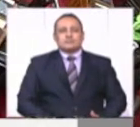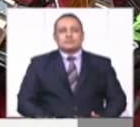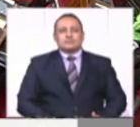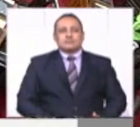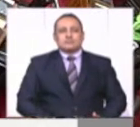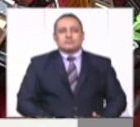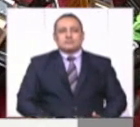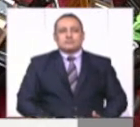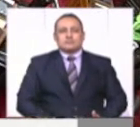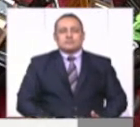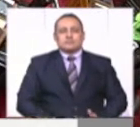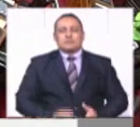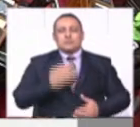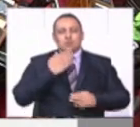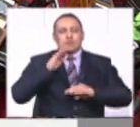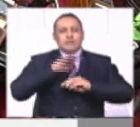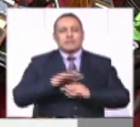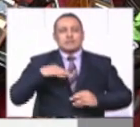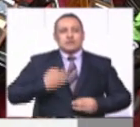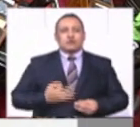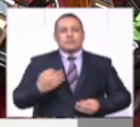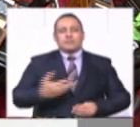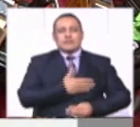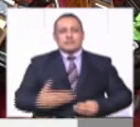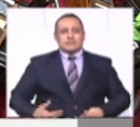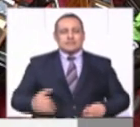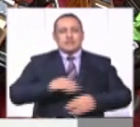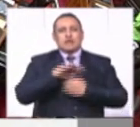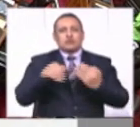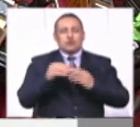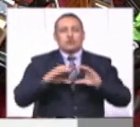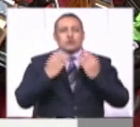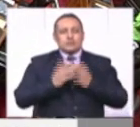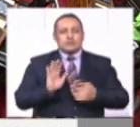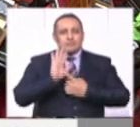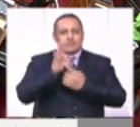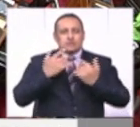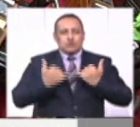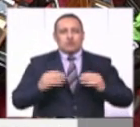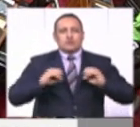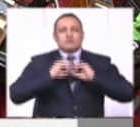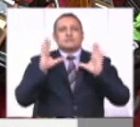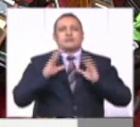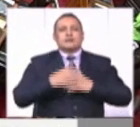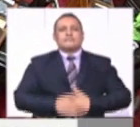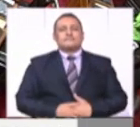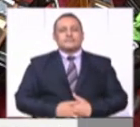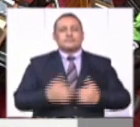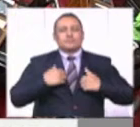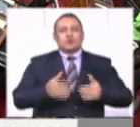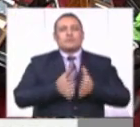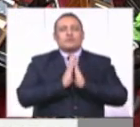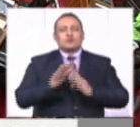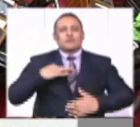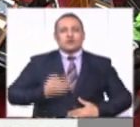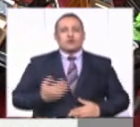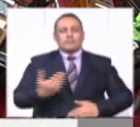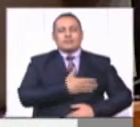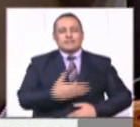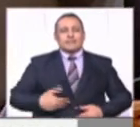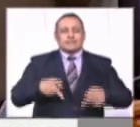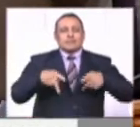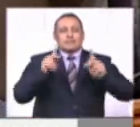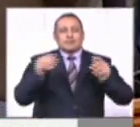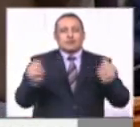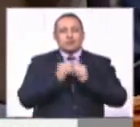correspondiente Buenas tardes señor presidente Buenas tardes a todos los colegas presentes del día de hoy Solicito señor presidente autorización